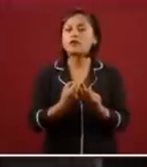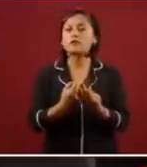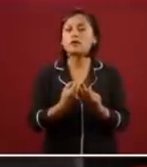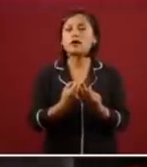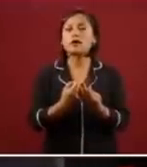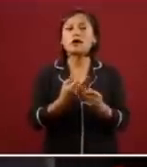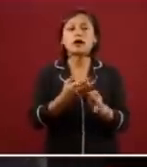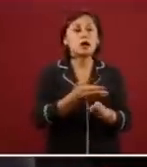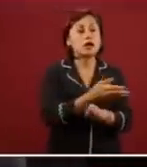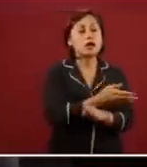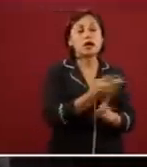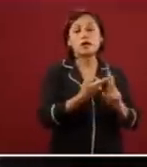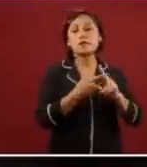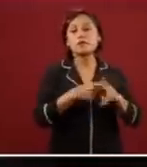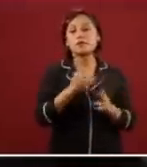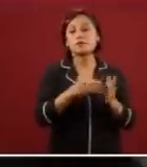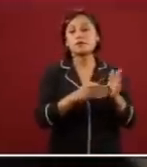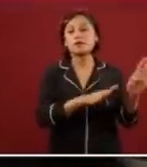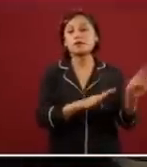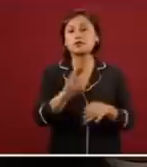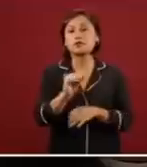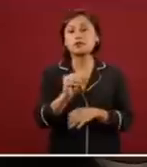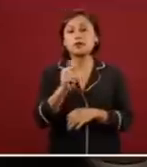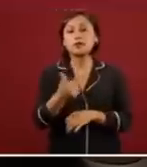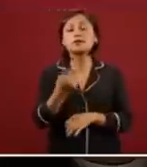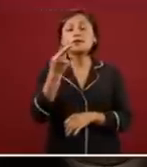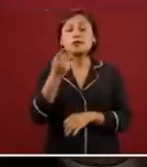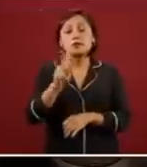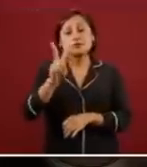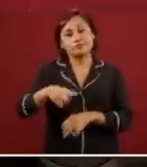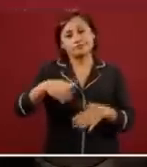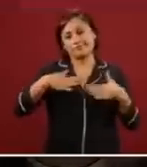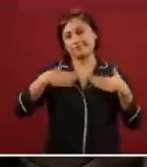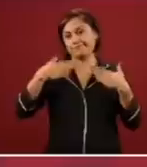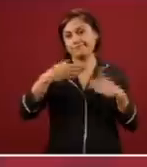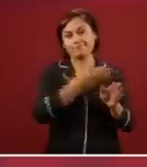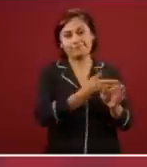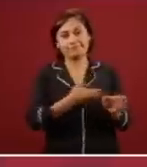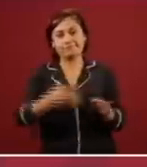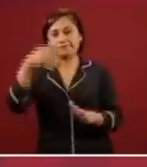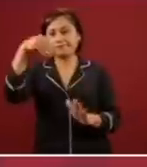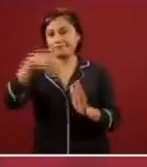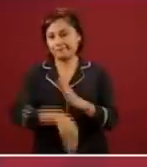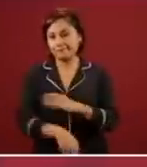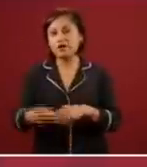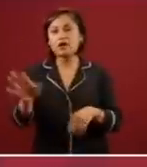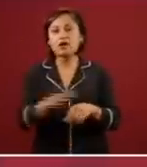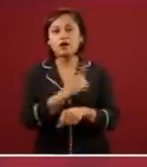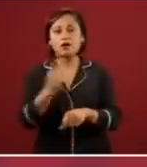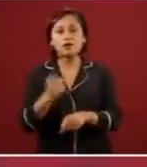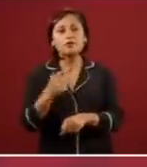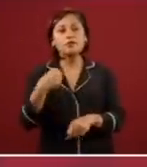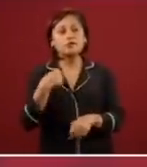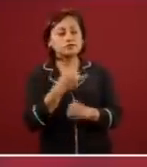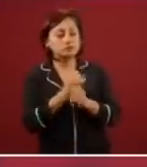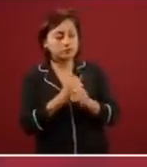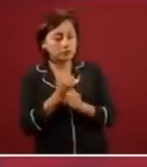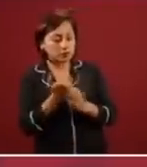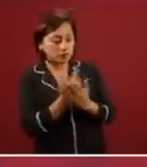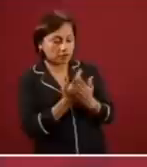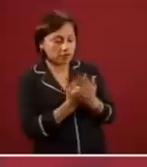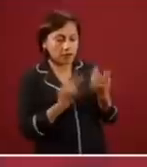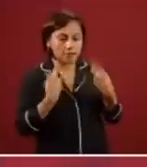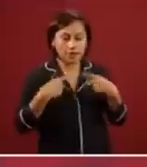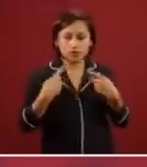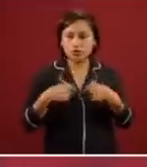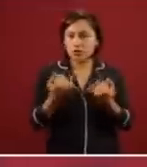97, con toda honestidad, fueron un fracaso, porque si vemos el número de personas que desde hace tantos años se fueron incorporando, no